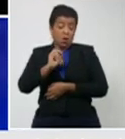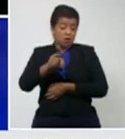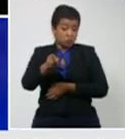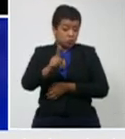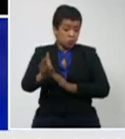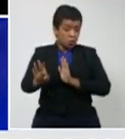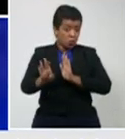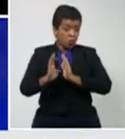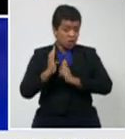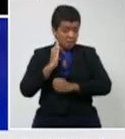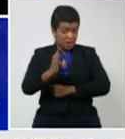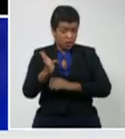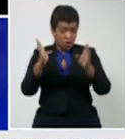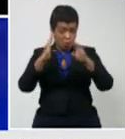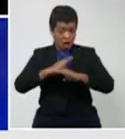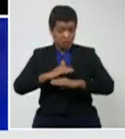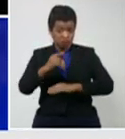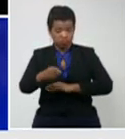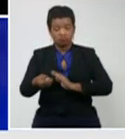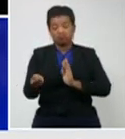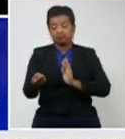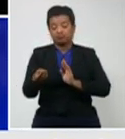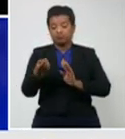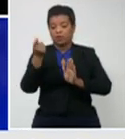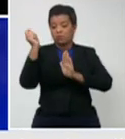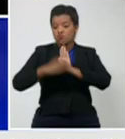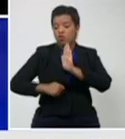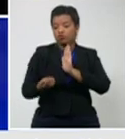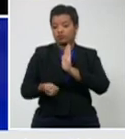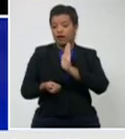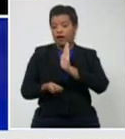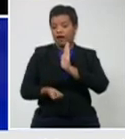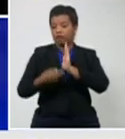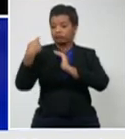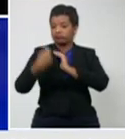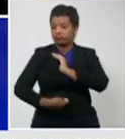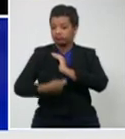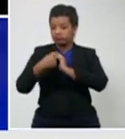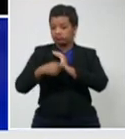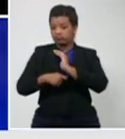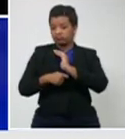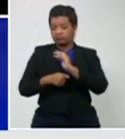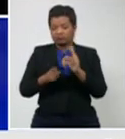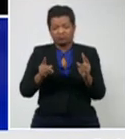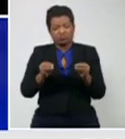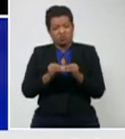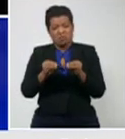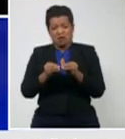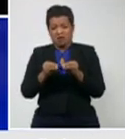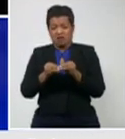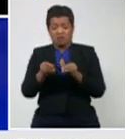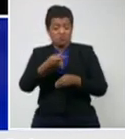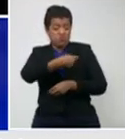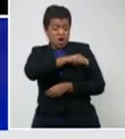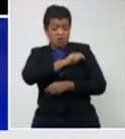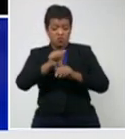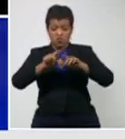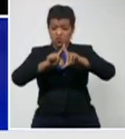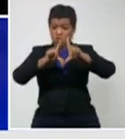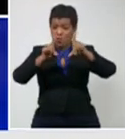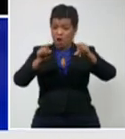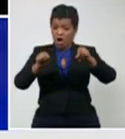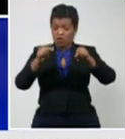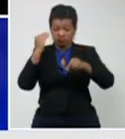las vas a sentir. Multa, procesos legales, pero no creo que una población como la cubana, con el nivel